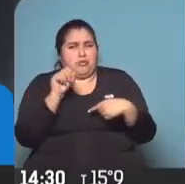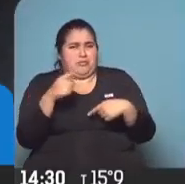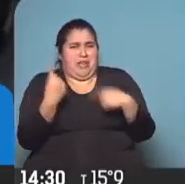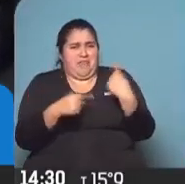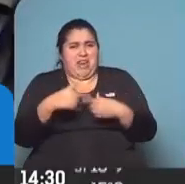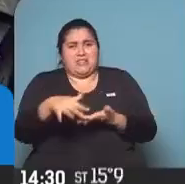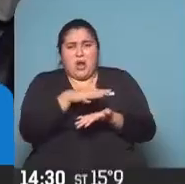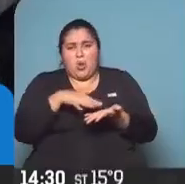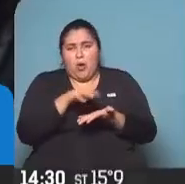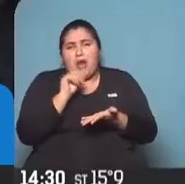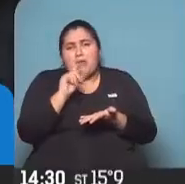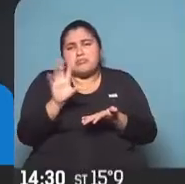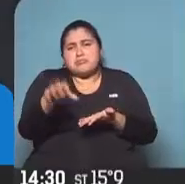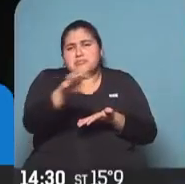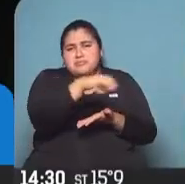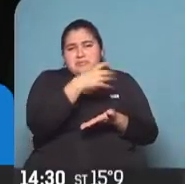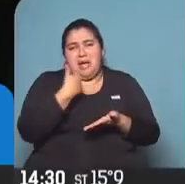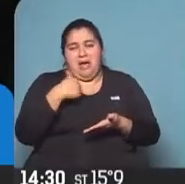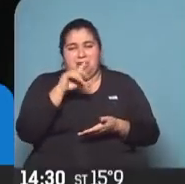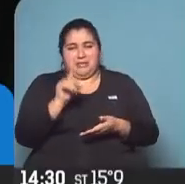del territorio argentino